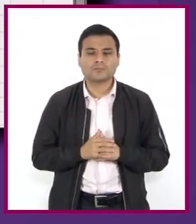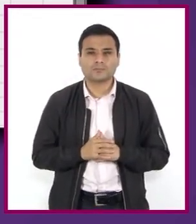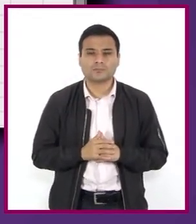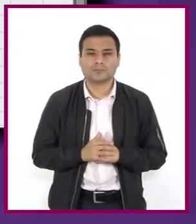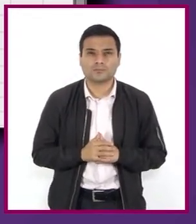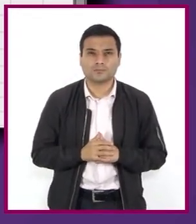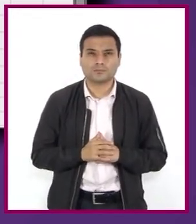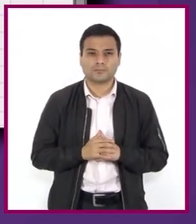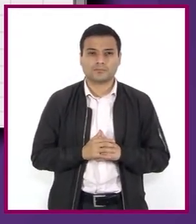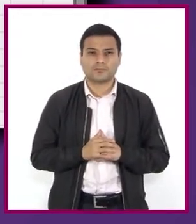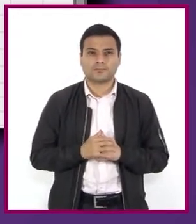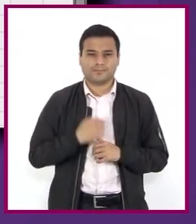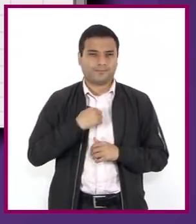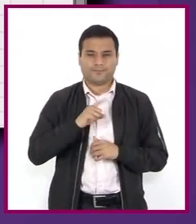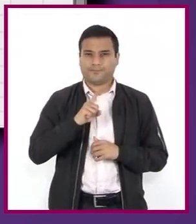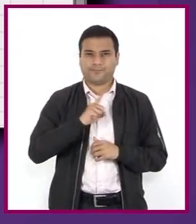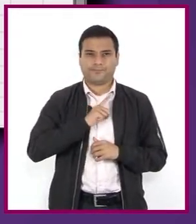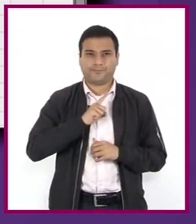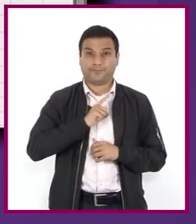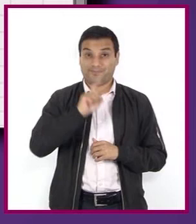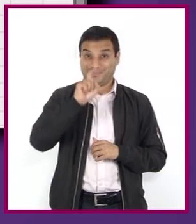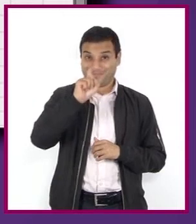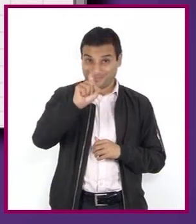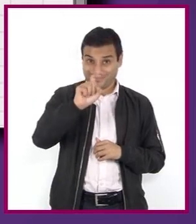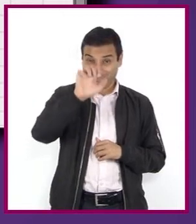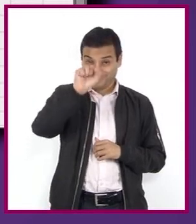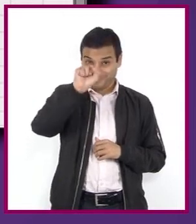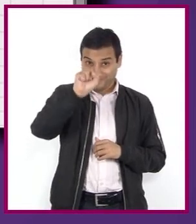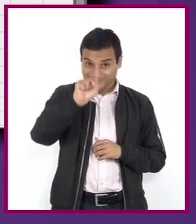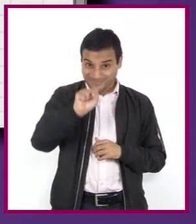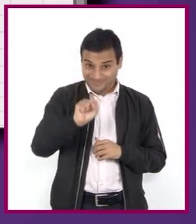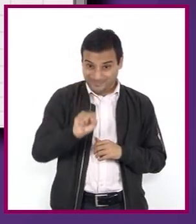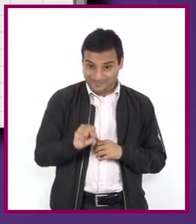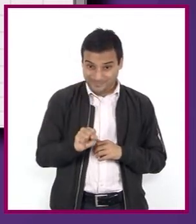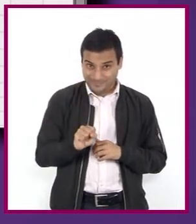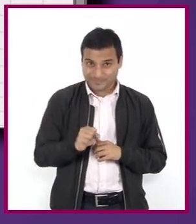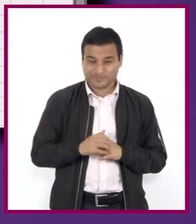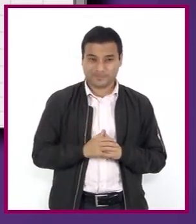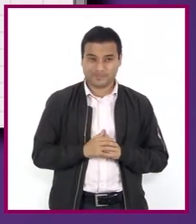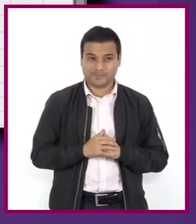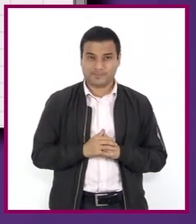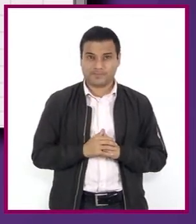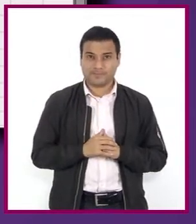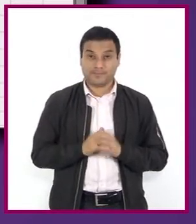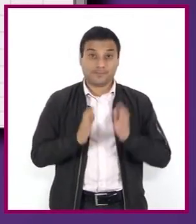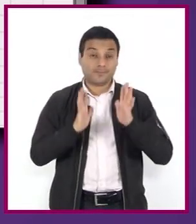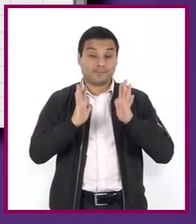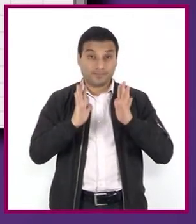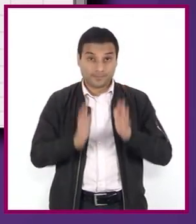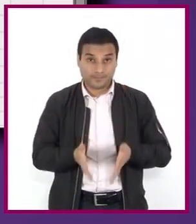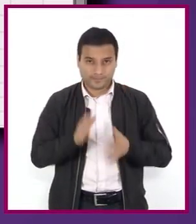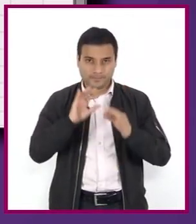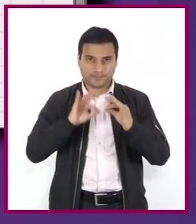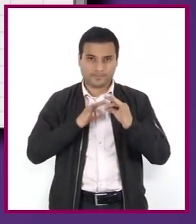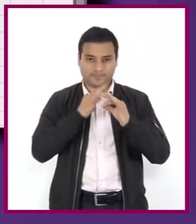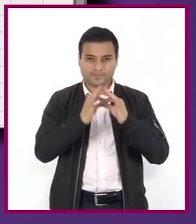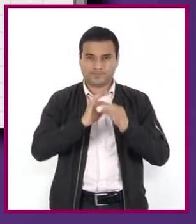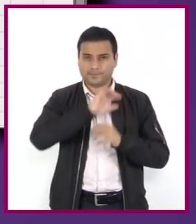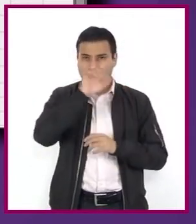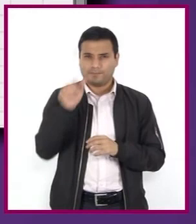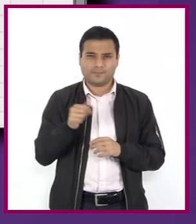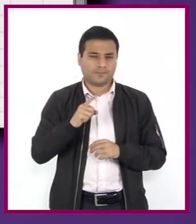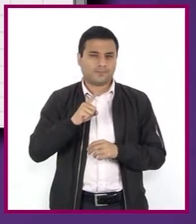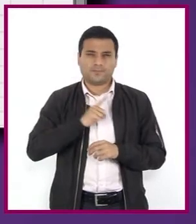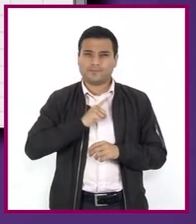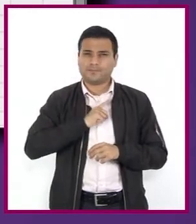A, arrastramos desde la esquina inferior derecha de la celda y con ello llenaremos